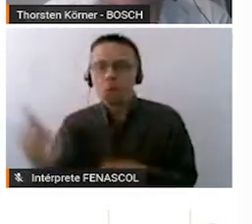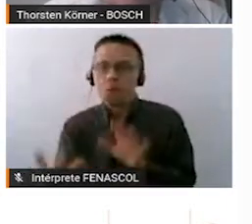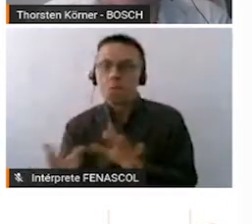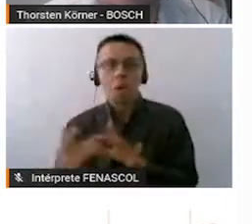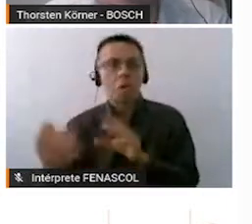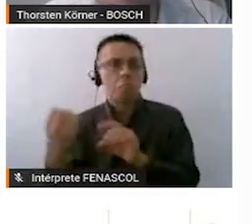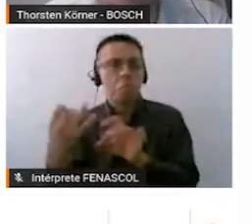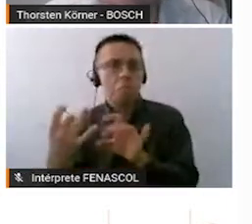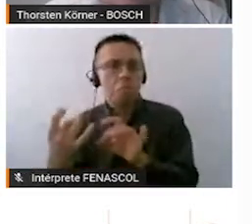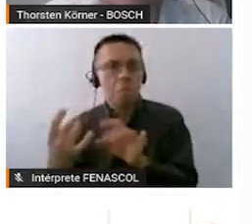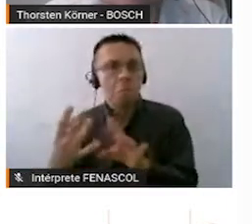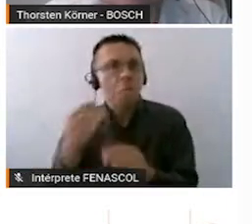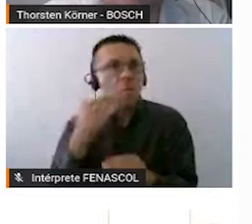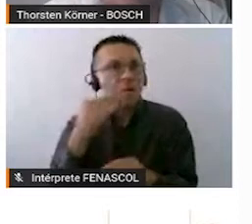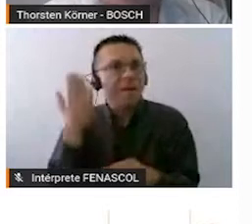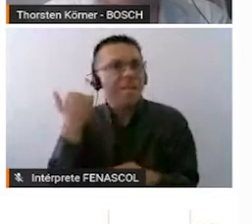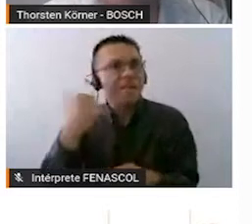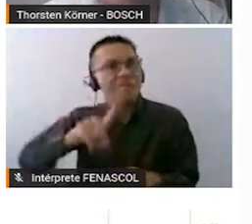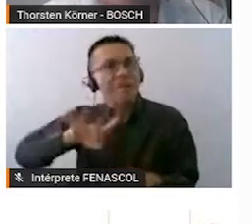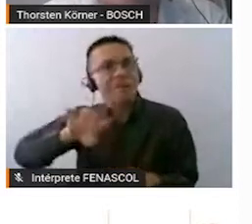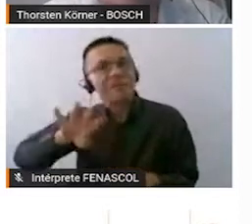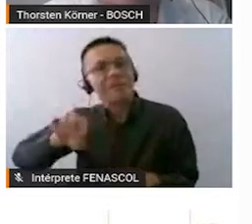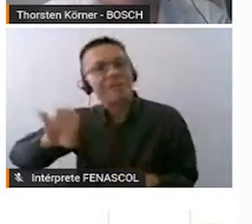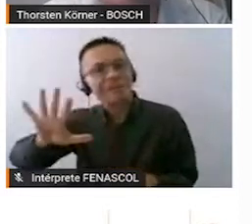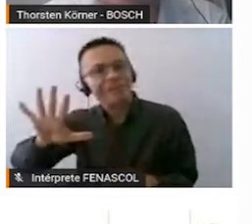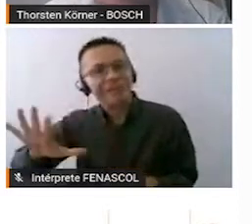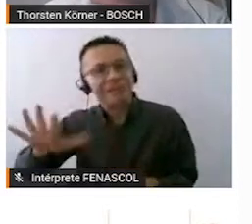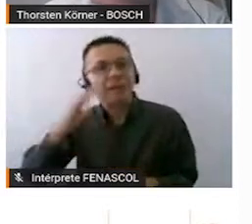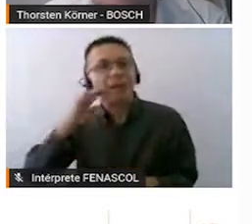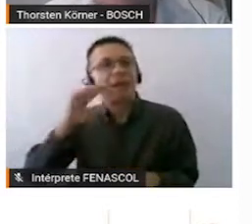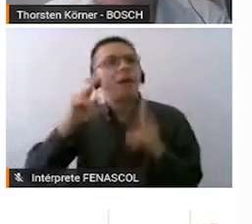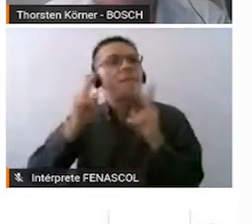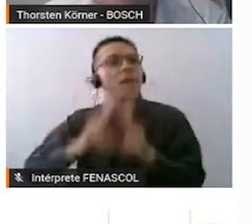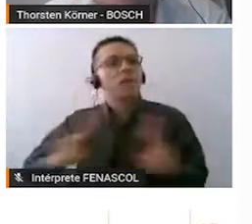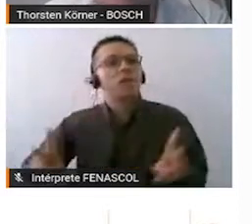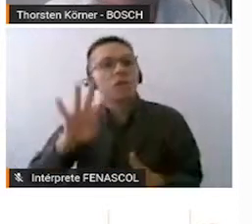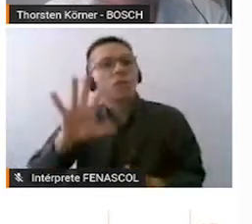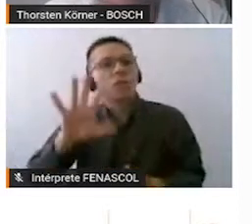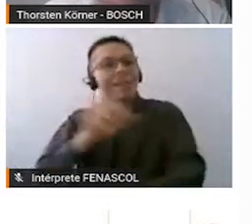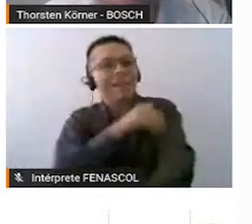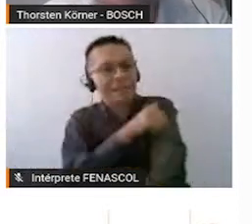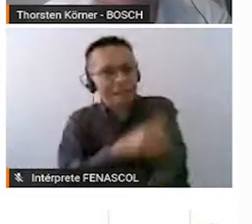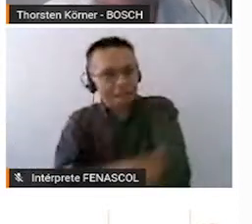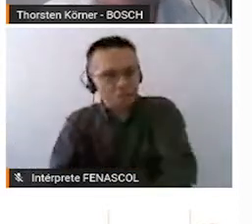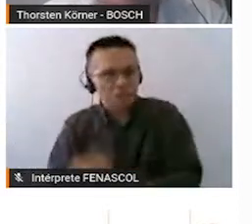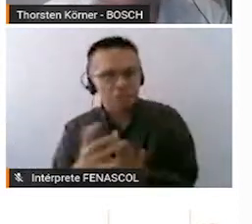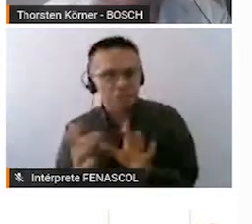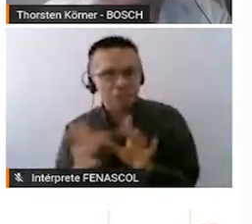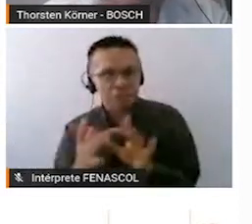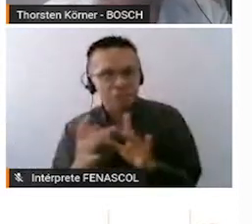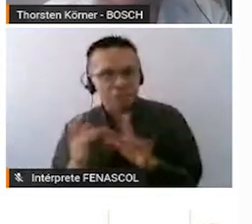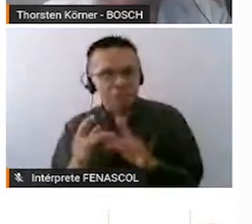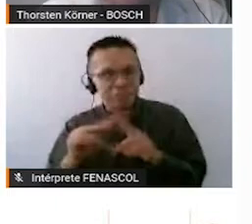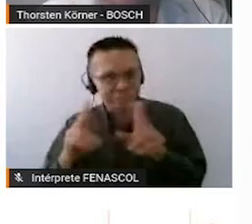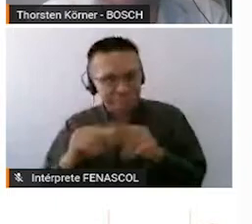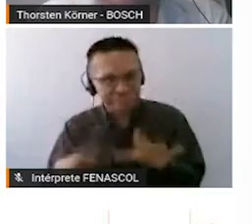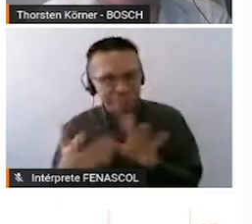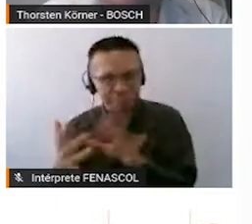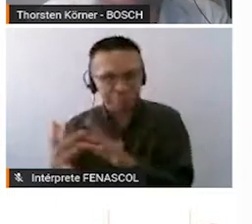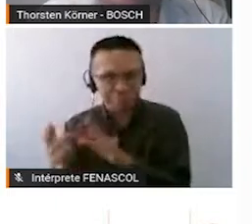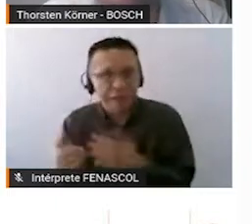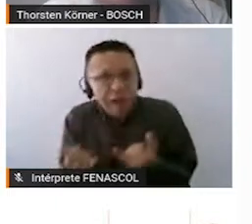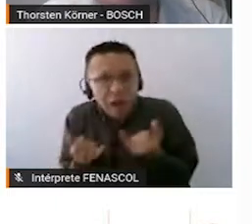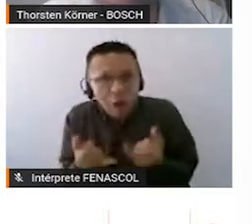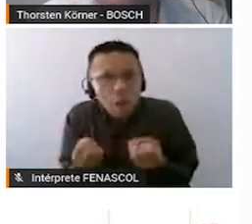el año 95, cuando había más que 40 millones de personas conectadas, a hoy en día que tenemos más de 7